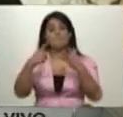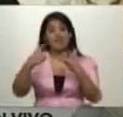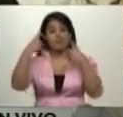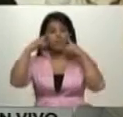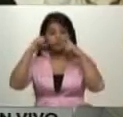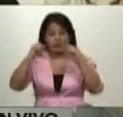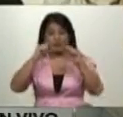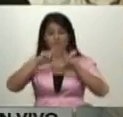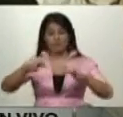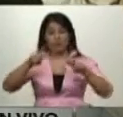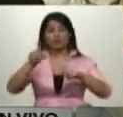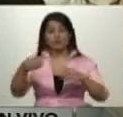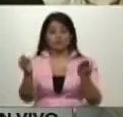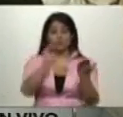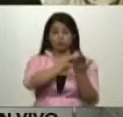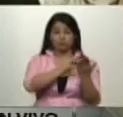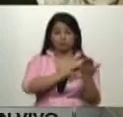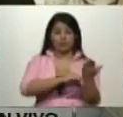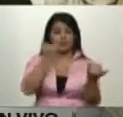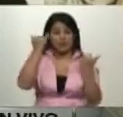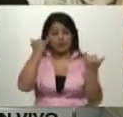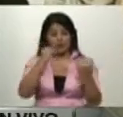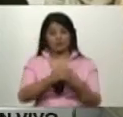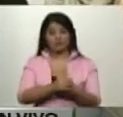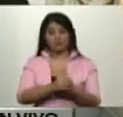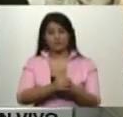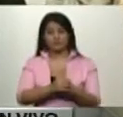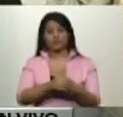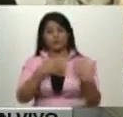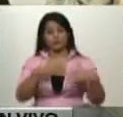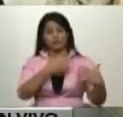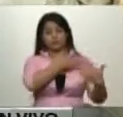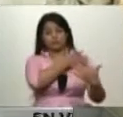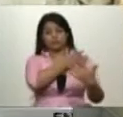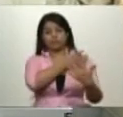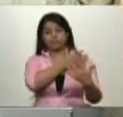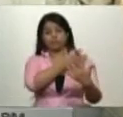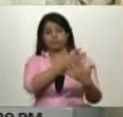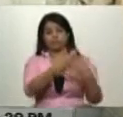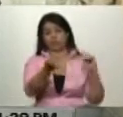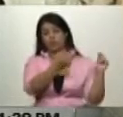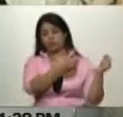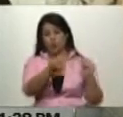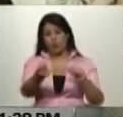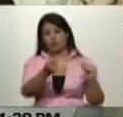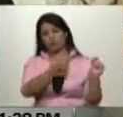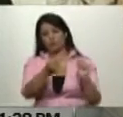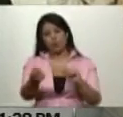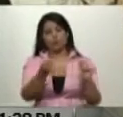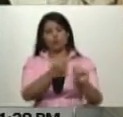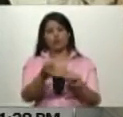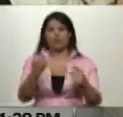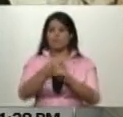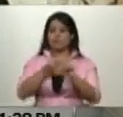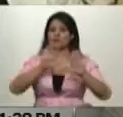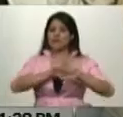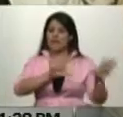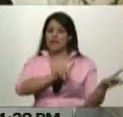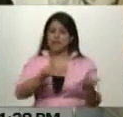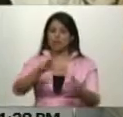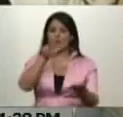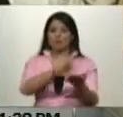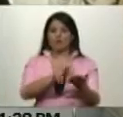incorporar al pueblo productor en la discusión. Fue una larga discusión, una larga lucha, y felicitamos a todos los